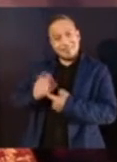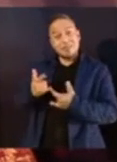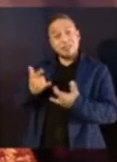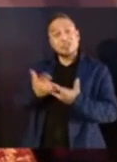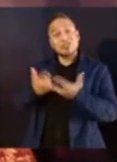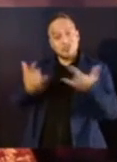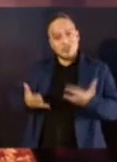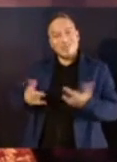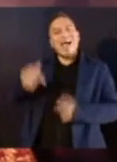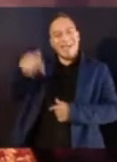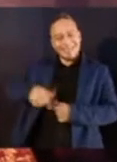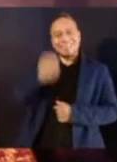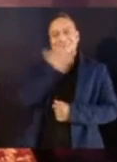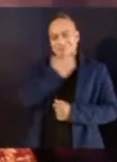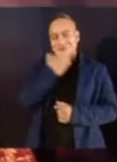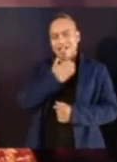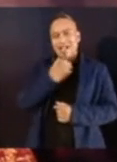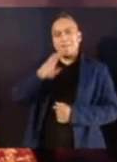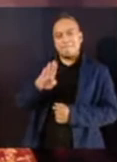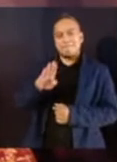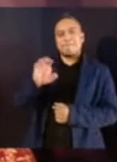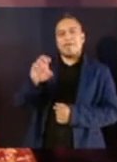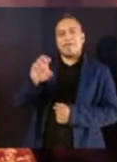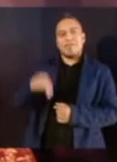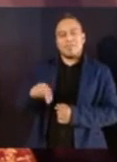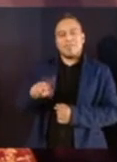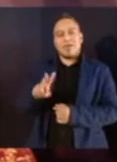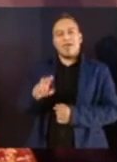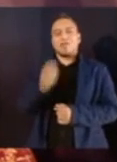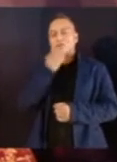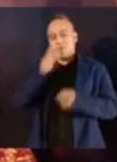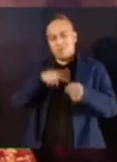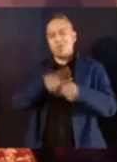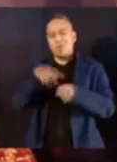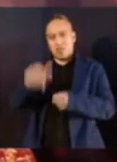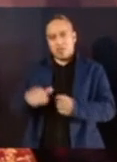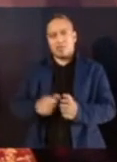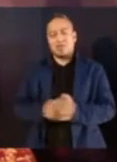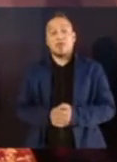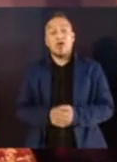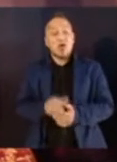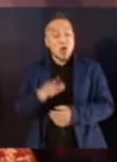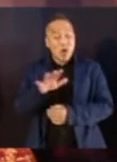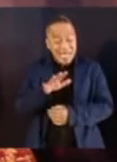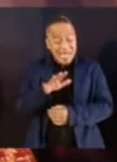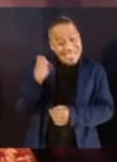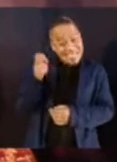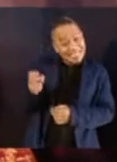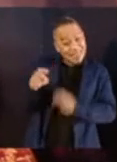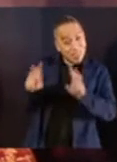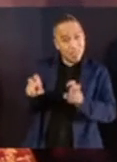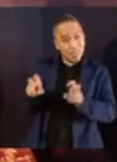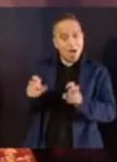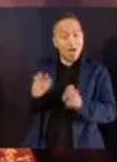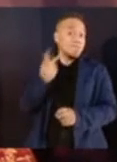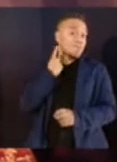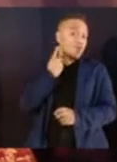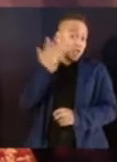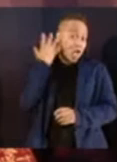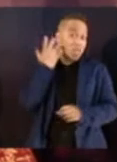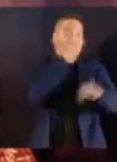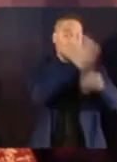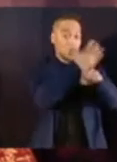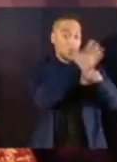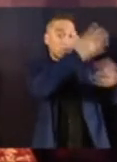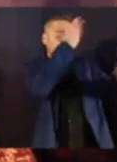noble institución en la que nos encontramos. Todo eso lo veían con desprecio y no veían con admiración más que lo que se